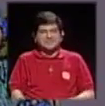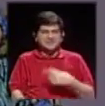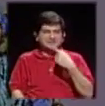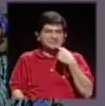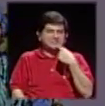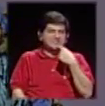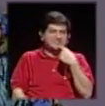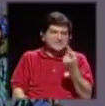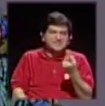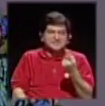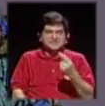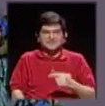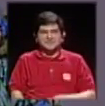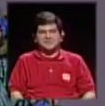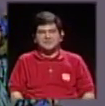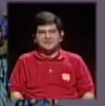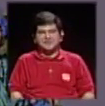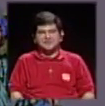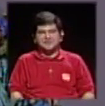conocer,